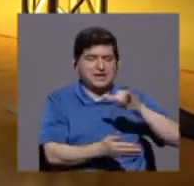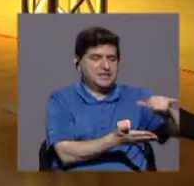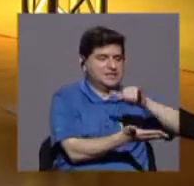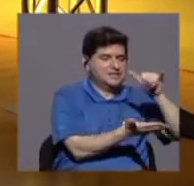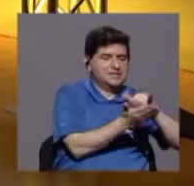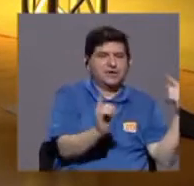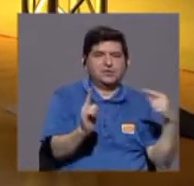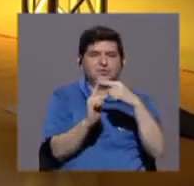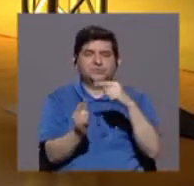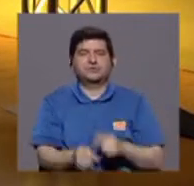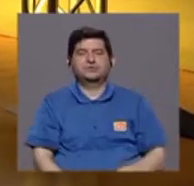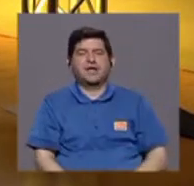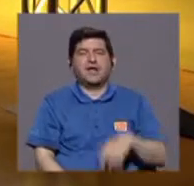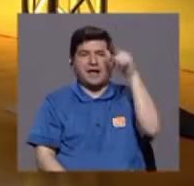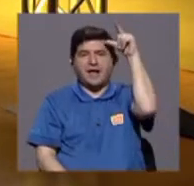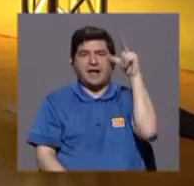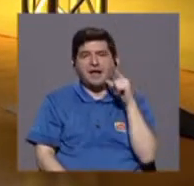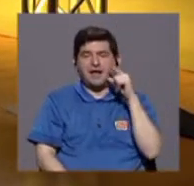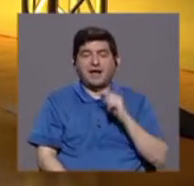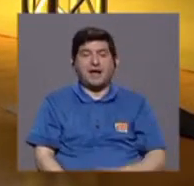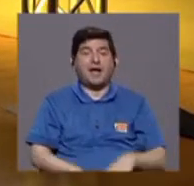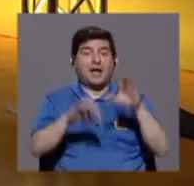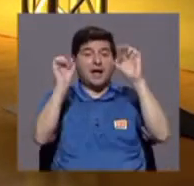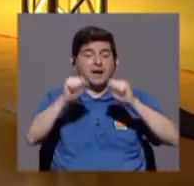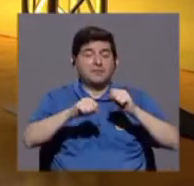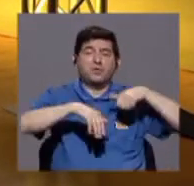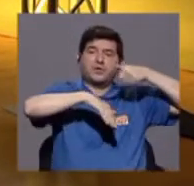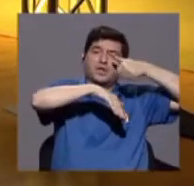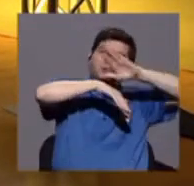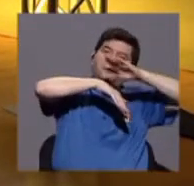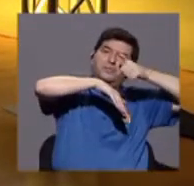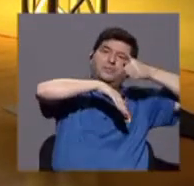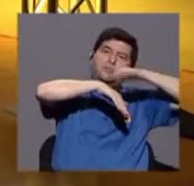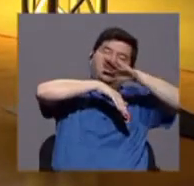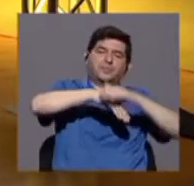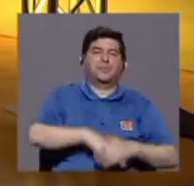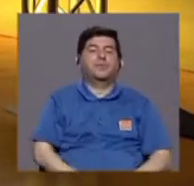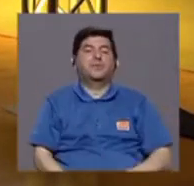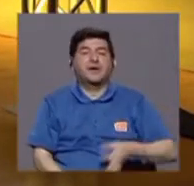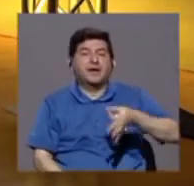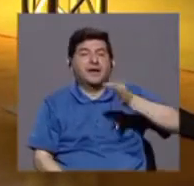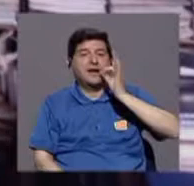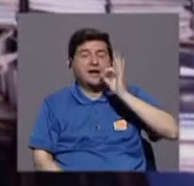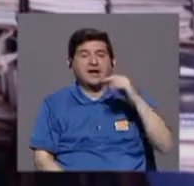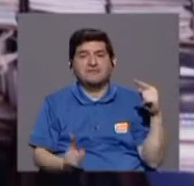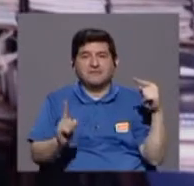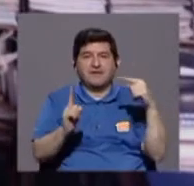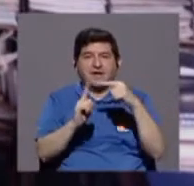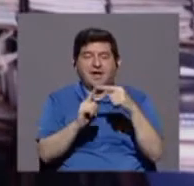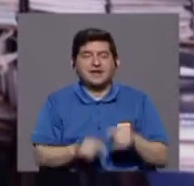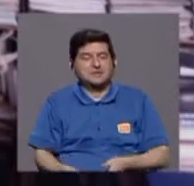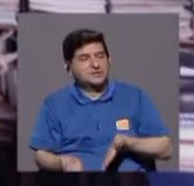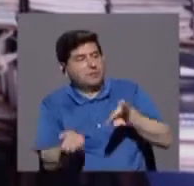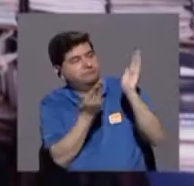Limón, precisamente para sacar de manera más eficiente el café a la exportación. Y eso trae como